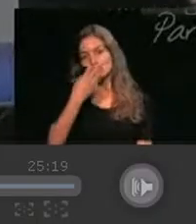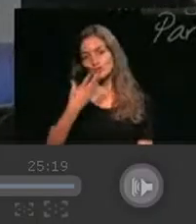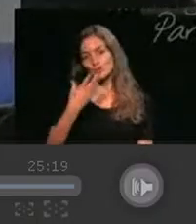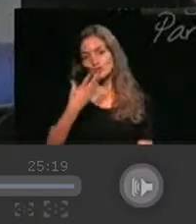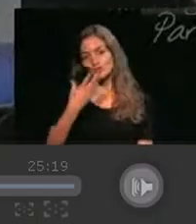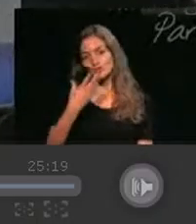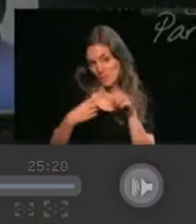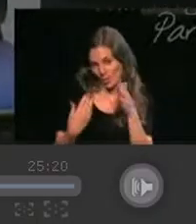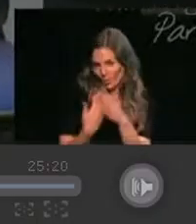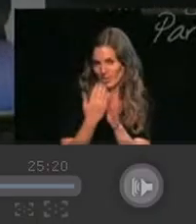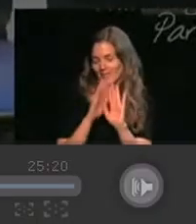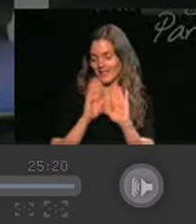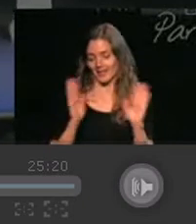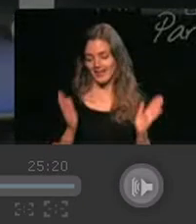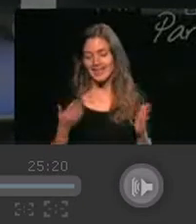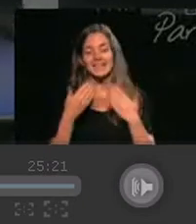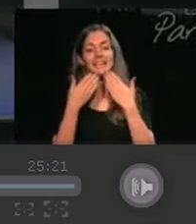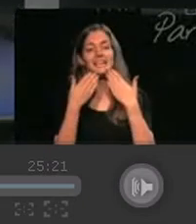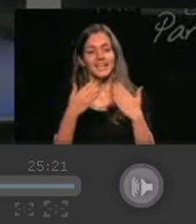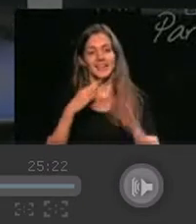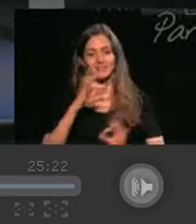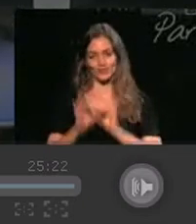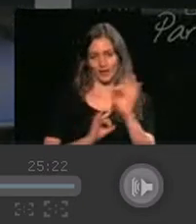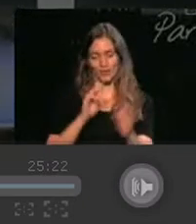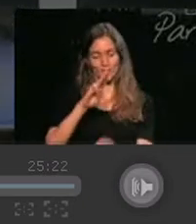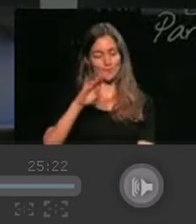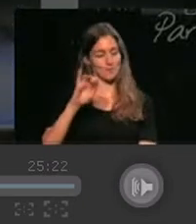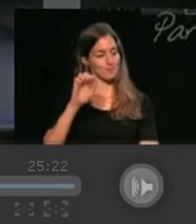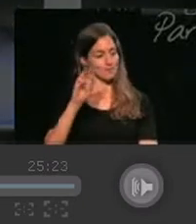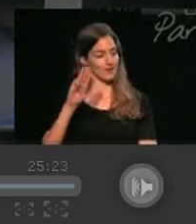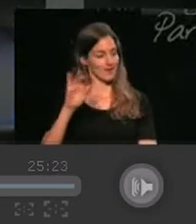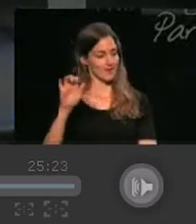y gracias a la organización, gracias Pepe por confiar una vez más en mí.